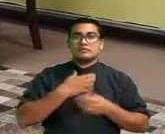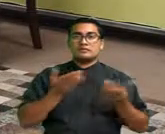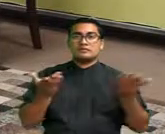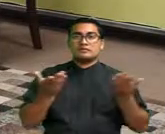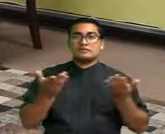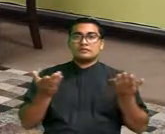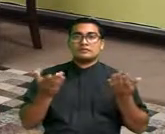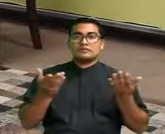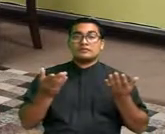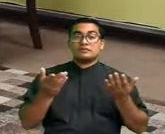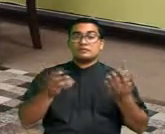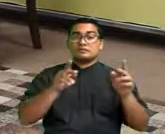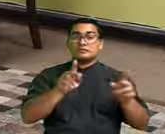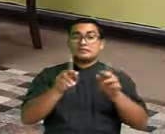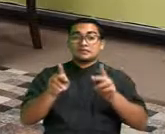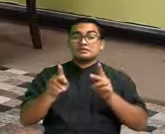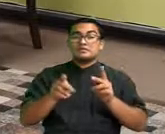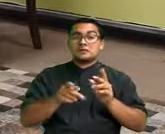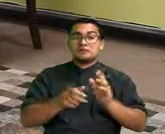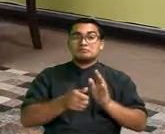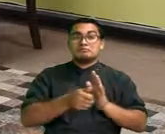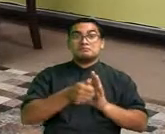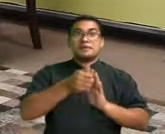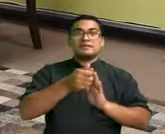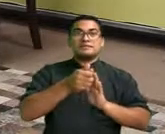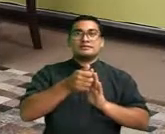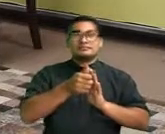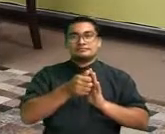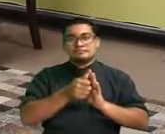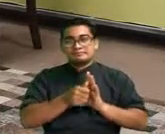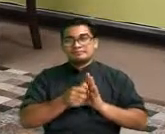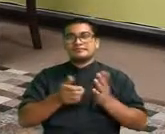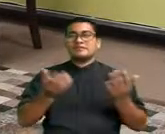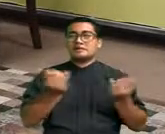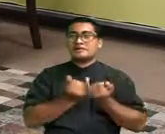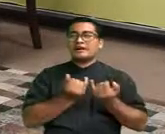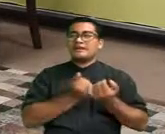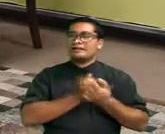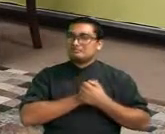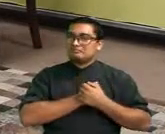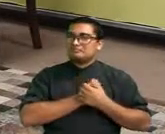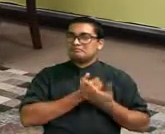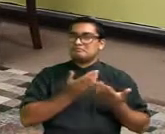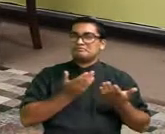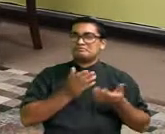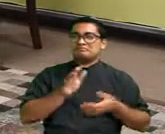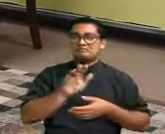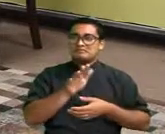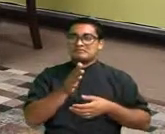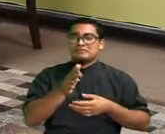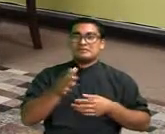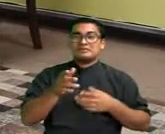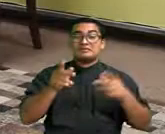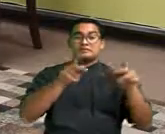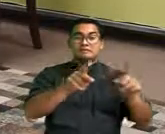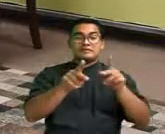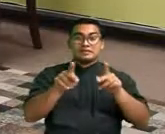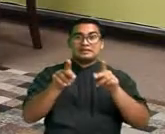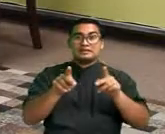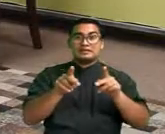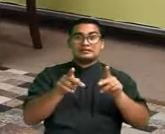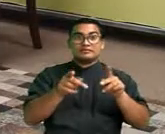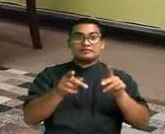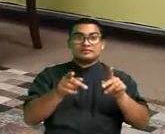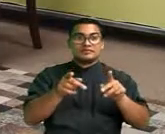del estado de ánimo de la persona, la parte afectiva. Entonces, en este trastorno se dan cambios en